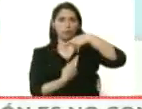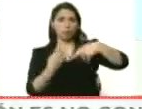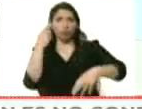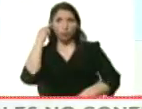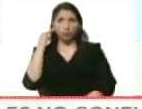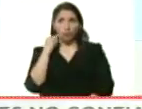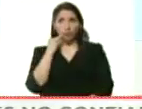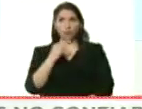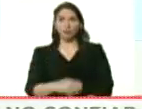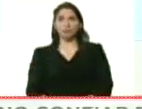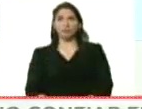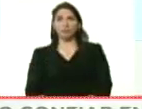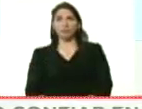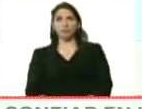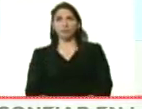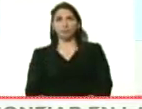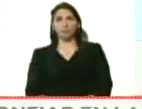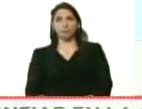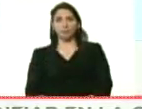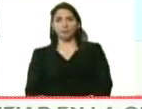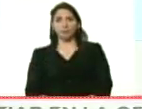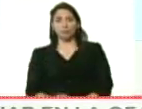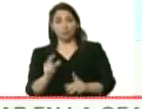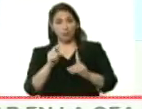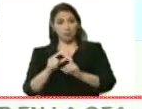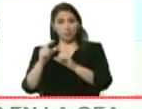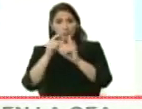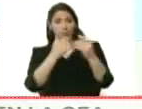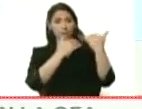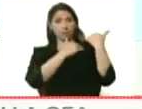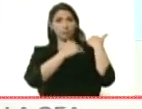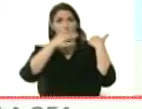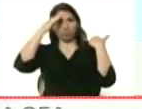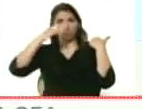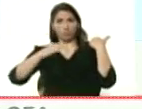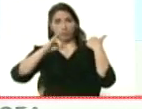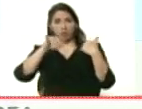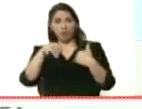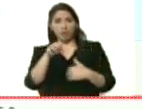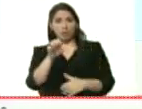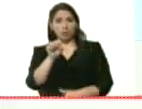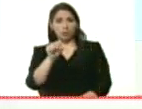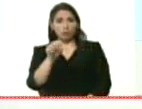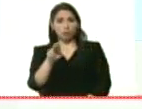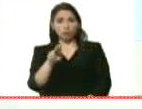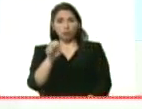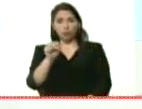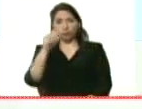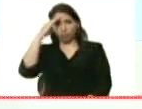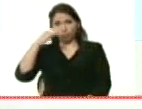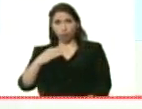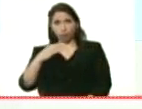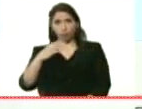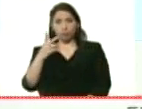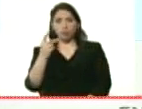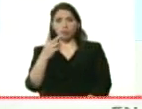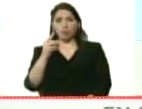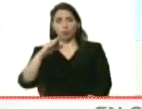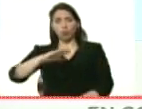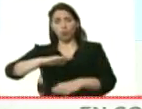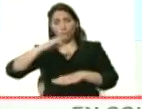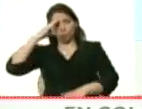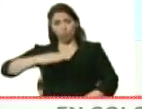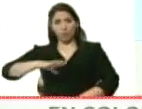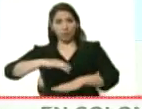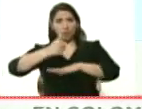a través del gigante Hugo Chávez. Alusivas al acto a cargo del ciudadano mayor general Jesús María Mantilla Oliveros, segundo comandante y jefe de